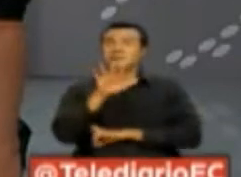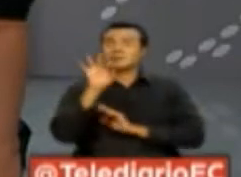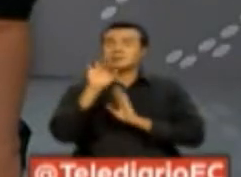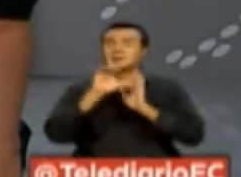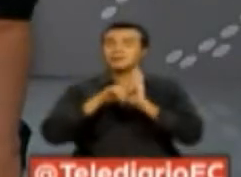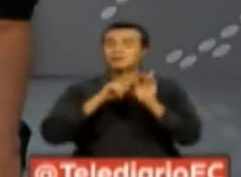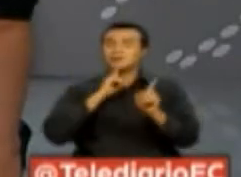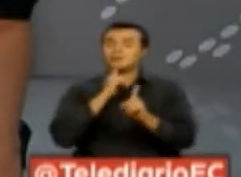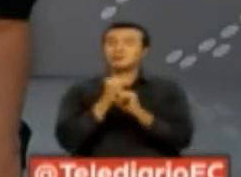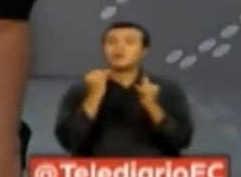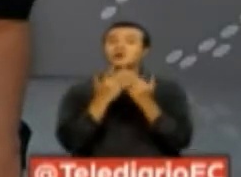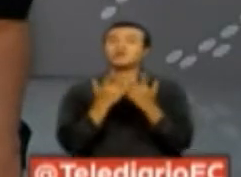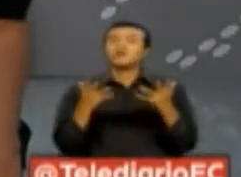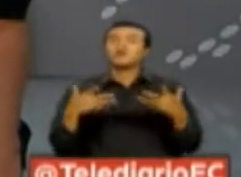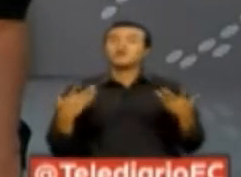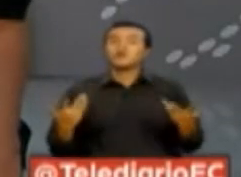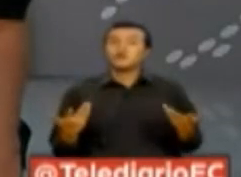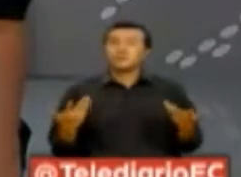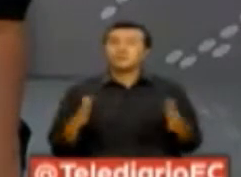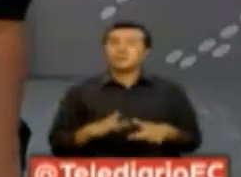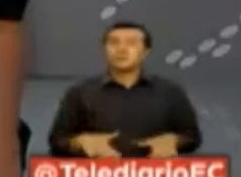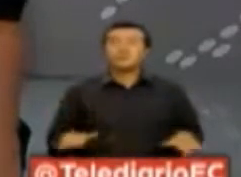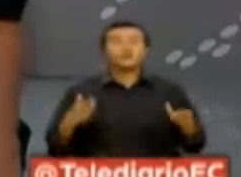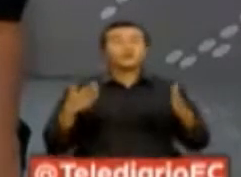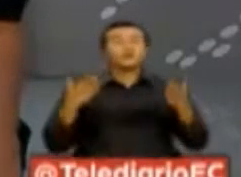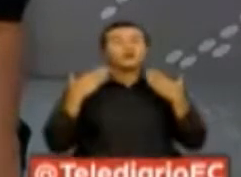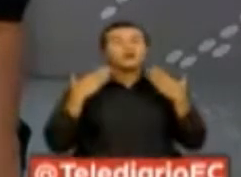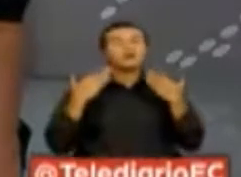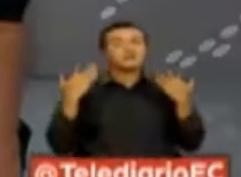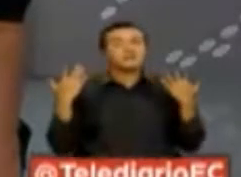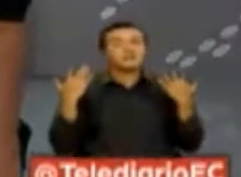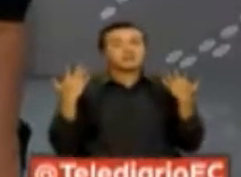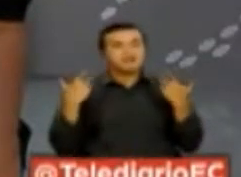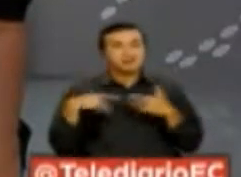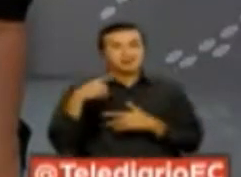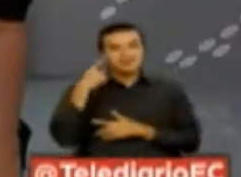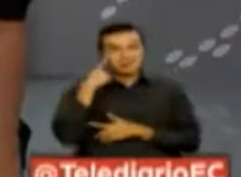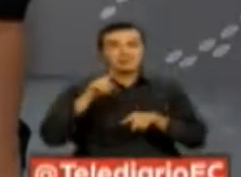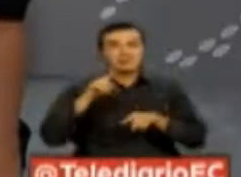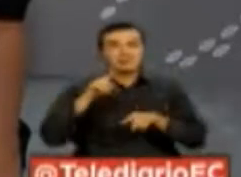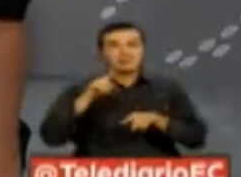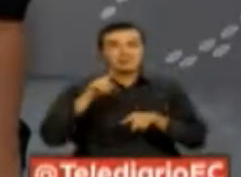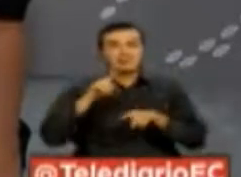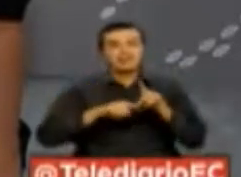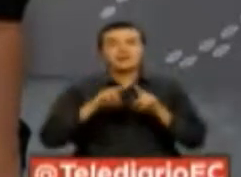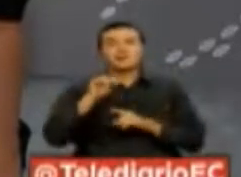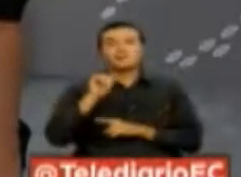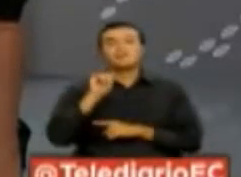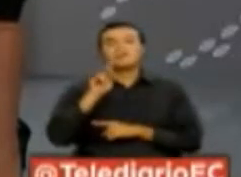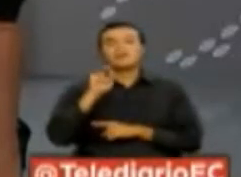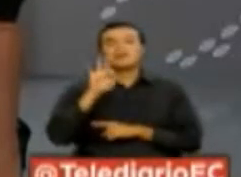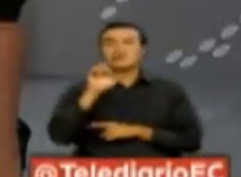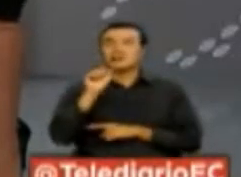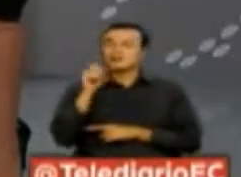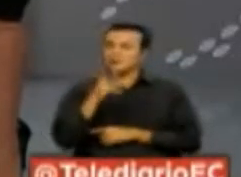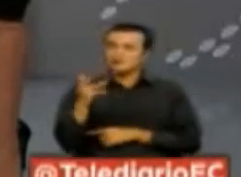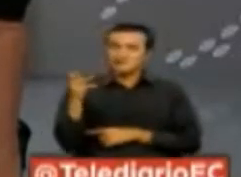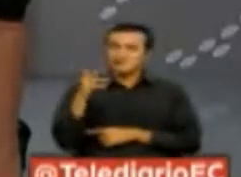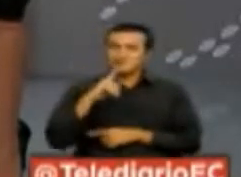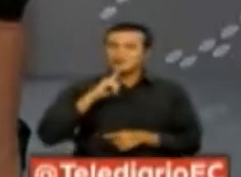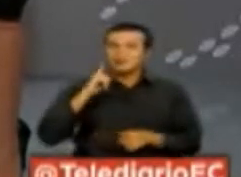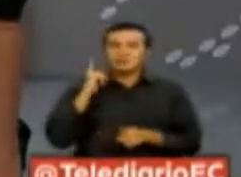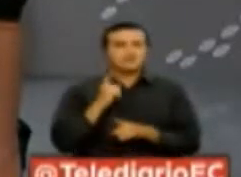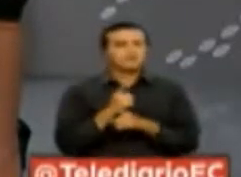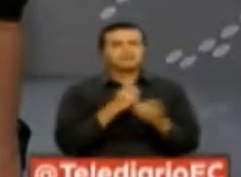y ahora nos trasladamos al puerto principal a guayaquil porque ahí se encuentra nuestra compañera martha carrillo así de